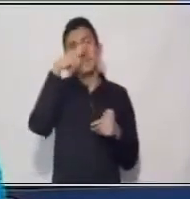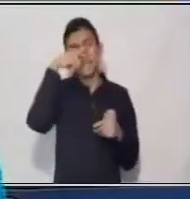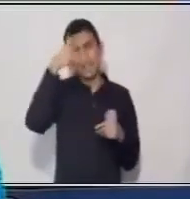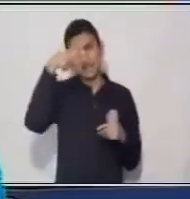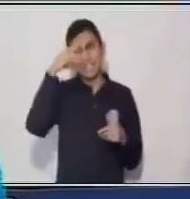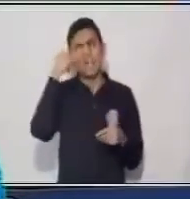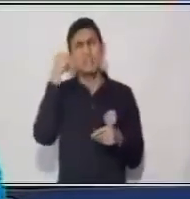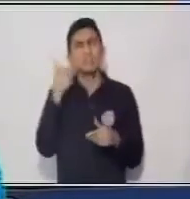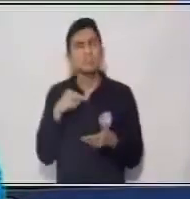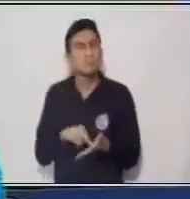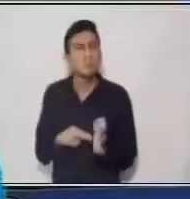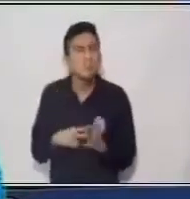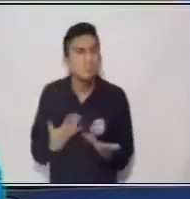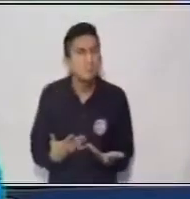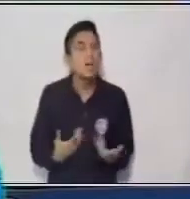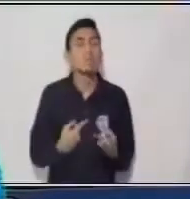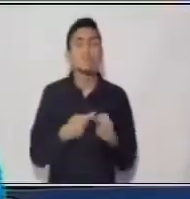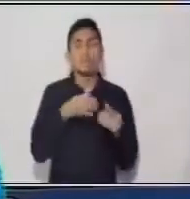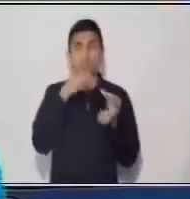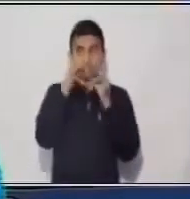es